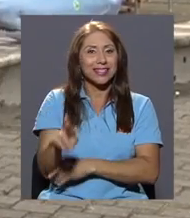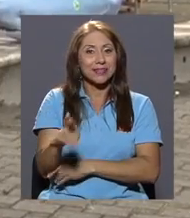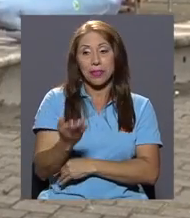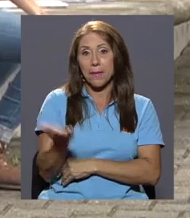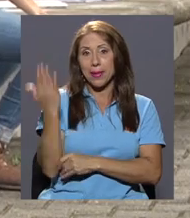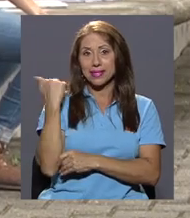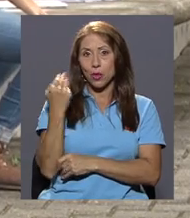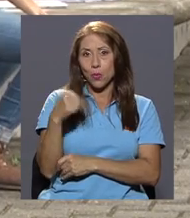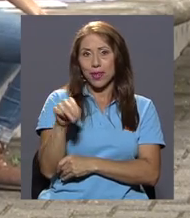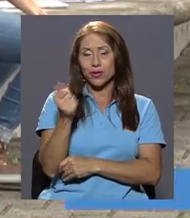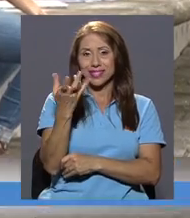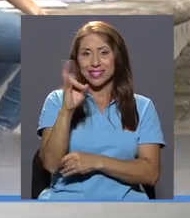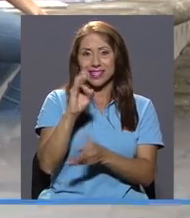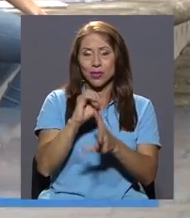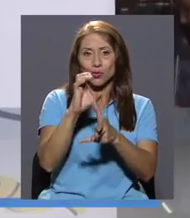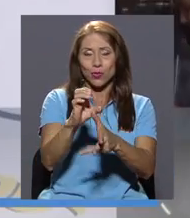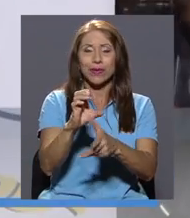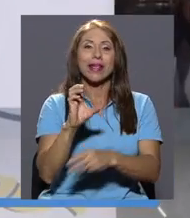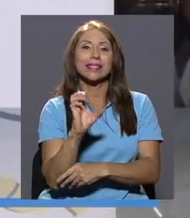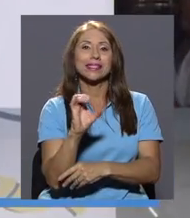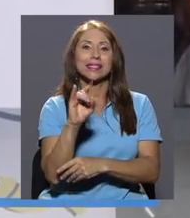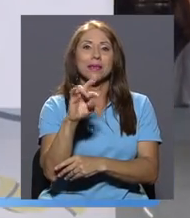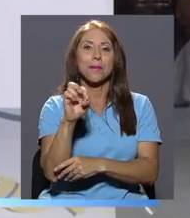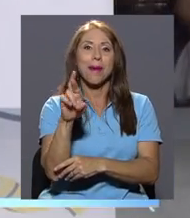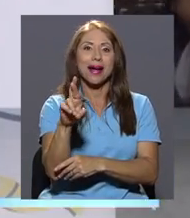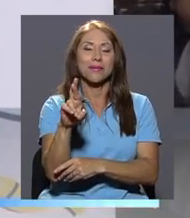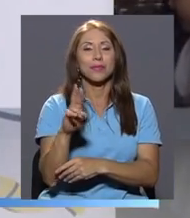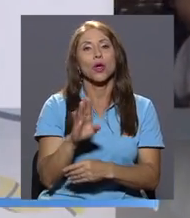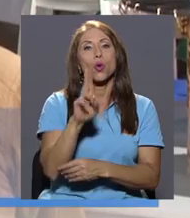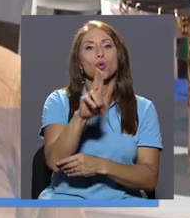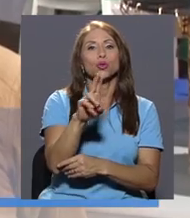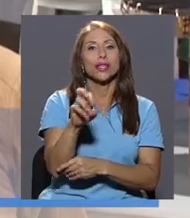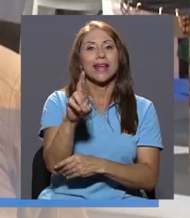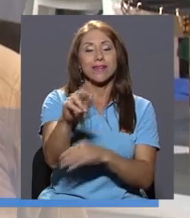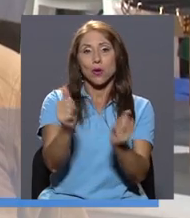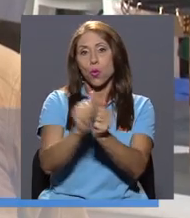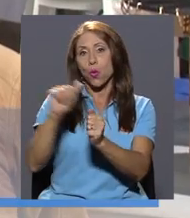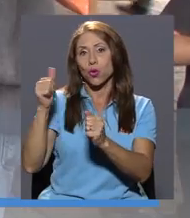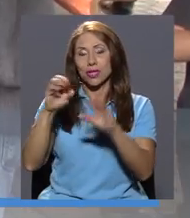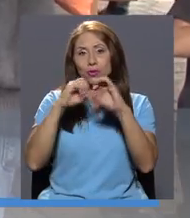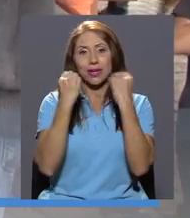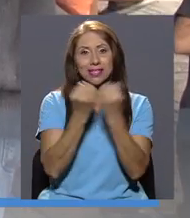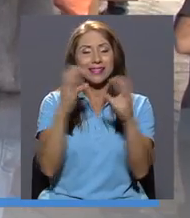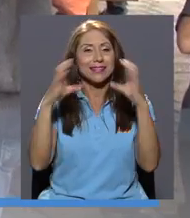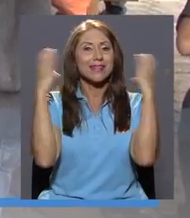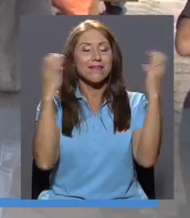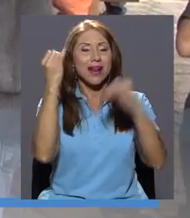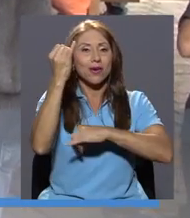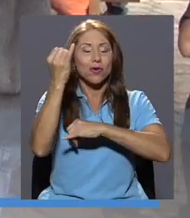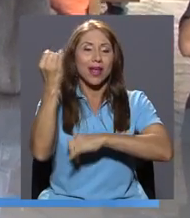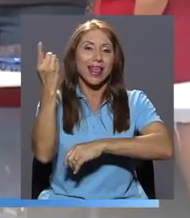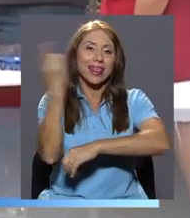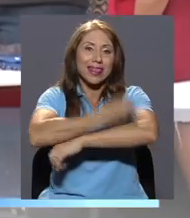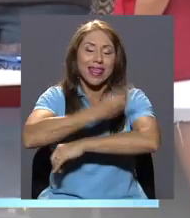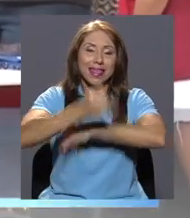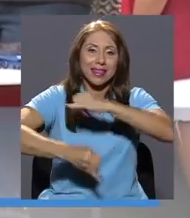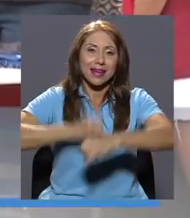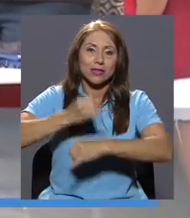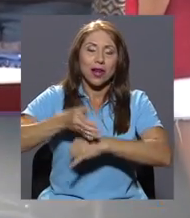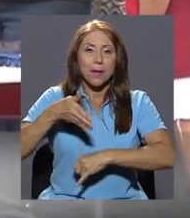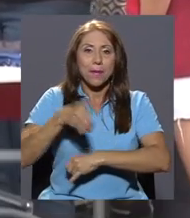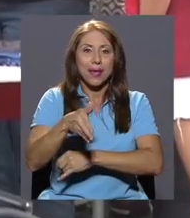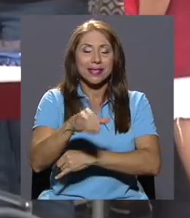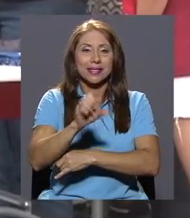El pasado miércoles 17 de octubre, el CIMAR de la UCR, en conjunto con otras organizaciones, celebraron el Día Internacional del Pez